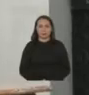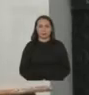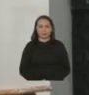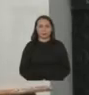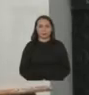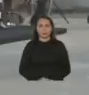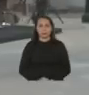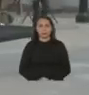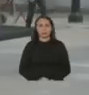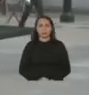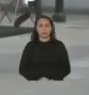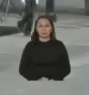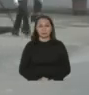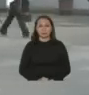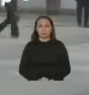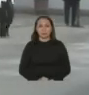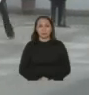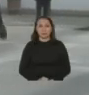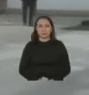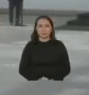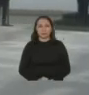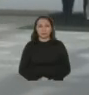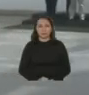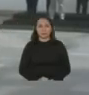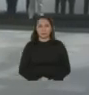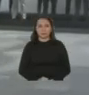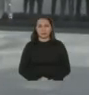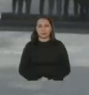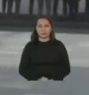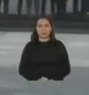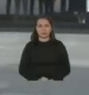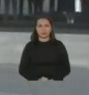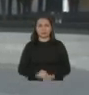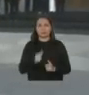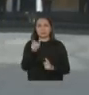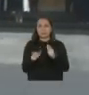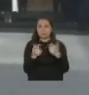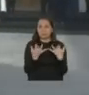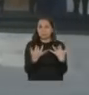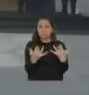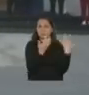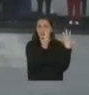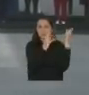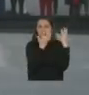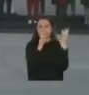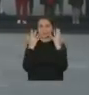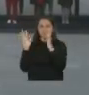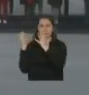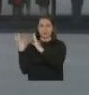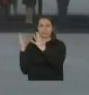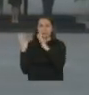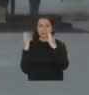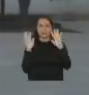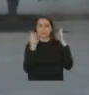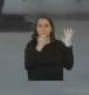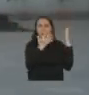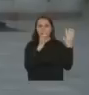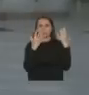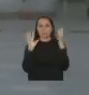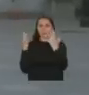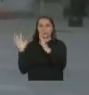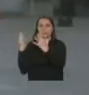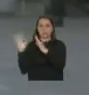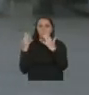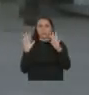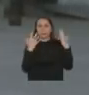Ya, cortito Elia, la llegada de Carolina Toaá, y si quieres replicar algo, pero en 30 segundos. Lo único